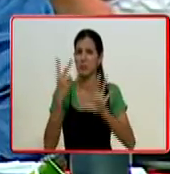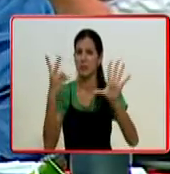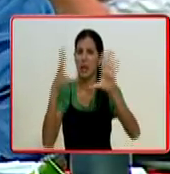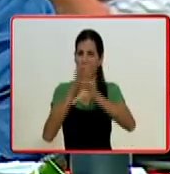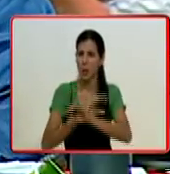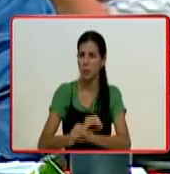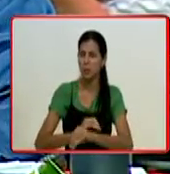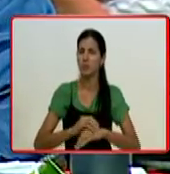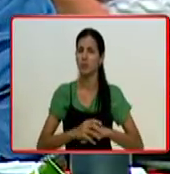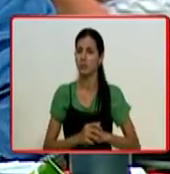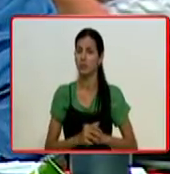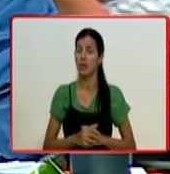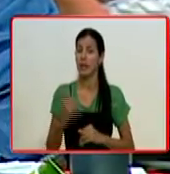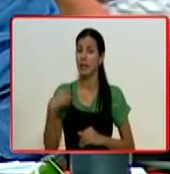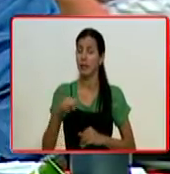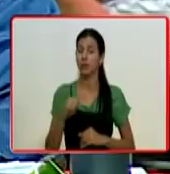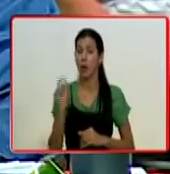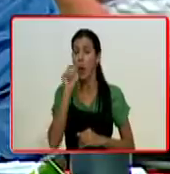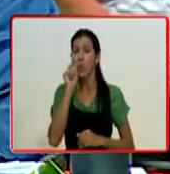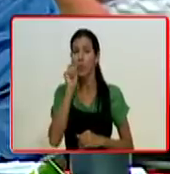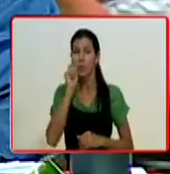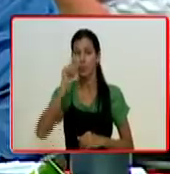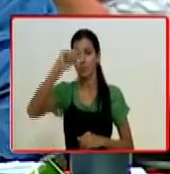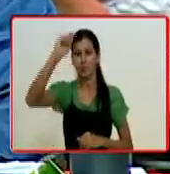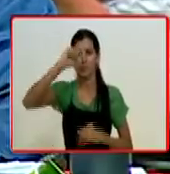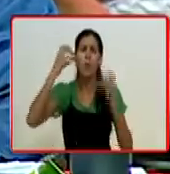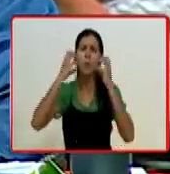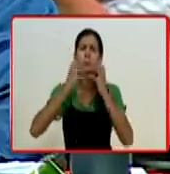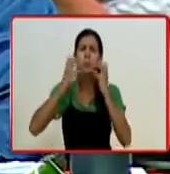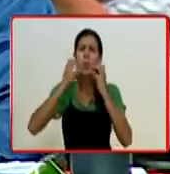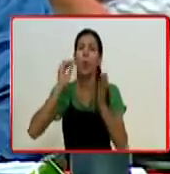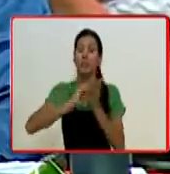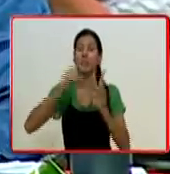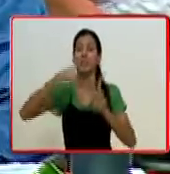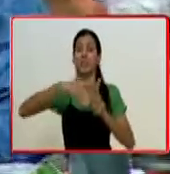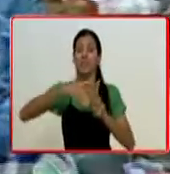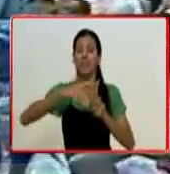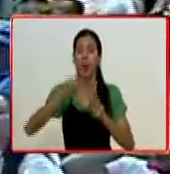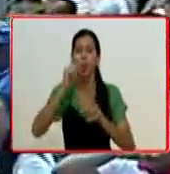7 de la noche, tenemos a Mario Silva, otra vez en Venezolana de Televisión.